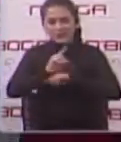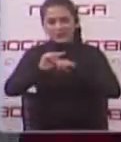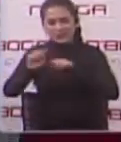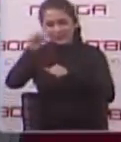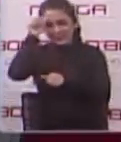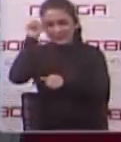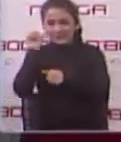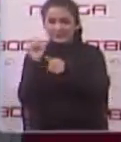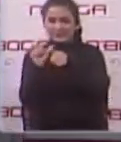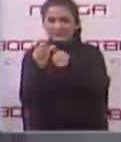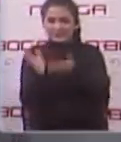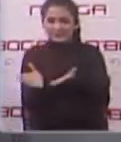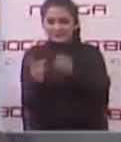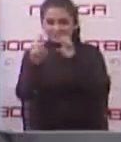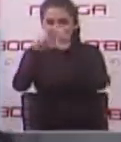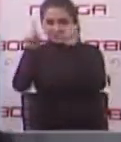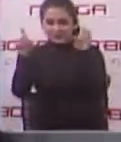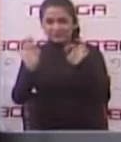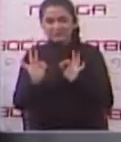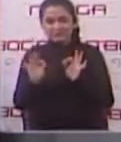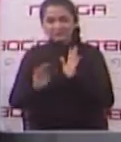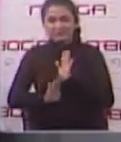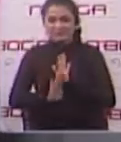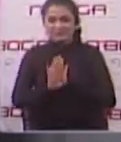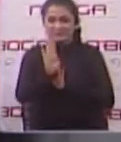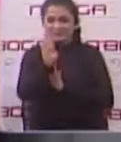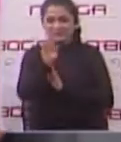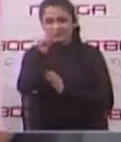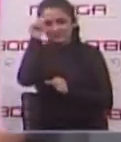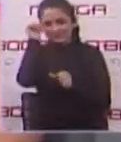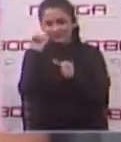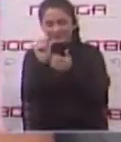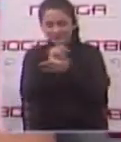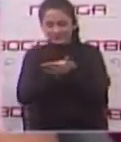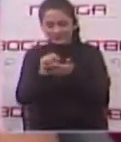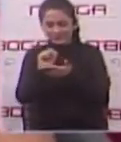aplicar en sus empresas. Así que tomen nota para que los tomen en consideración.